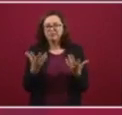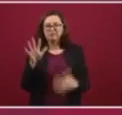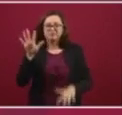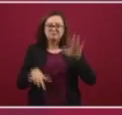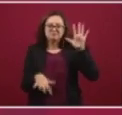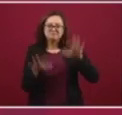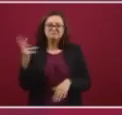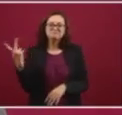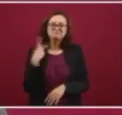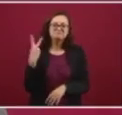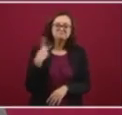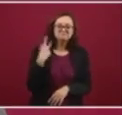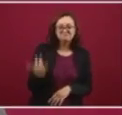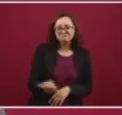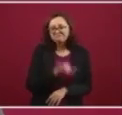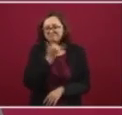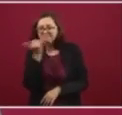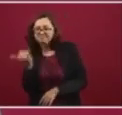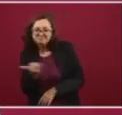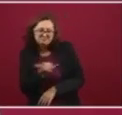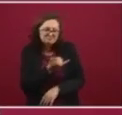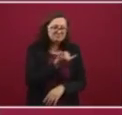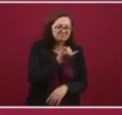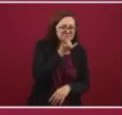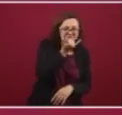políticos cuando